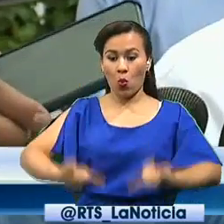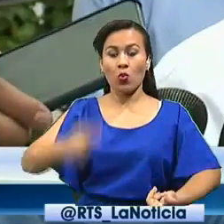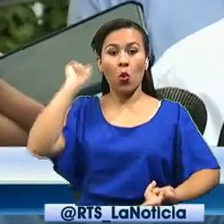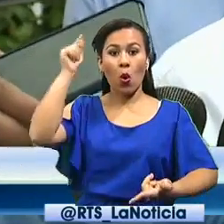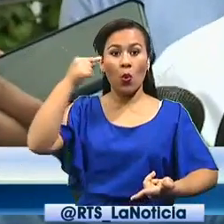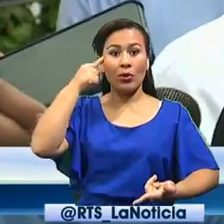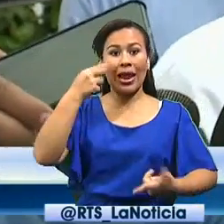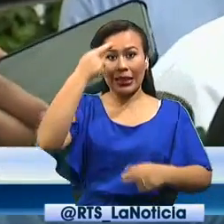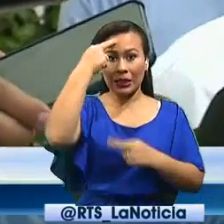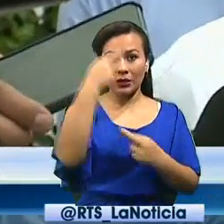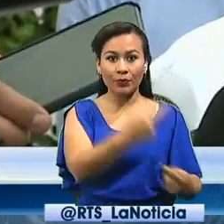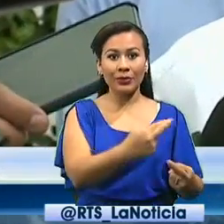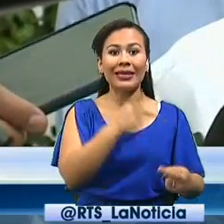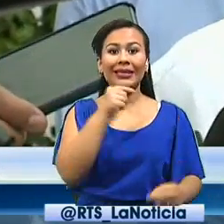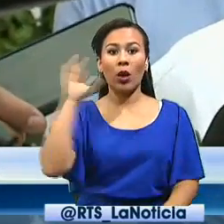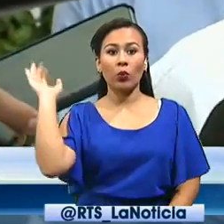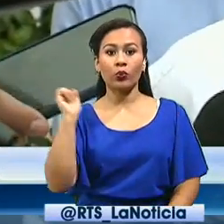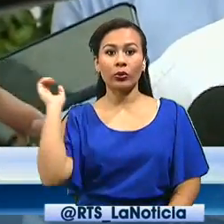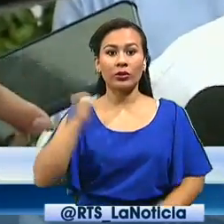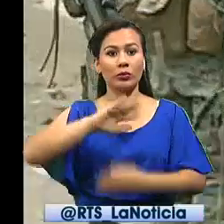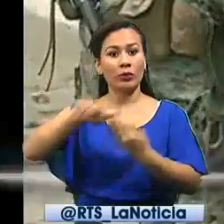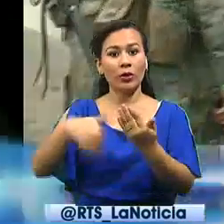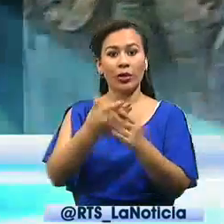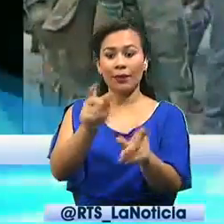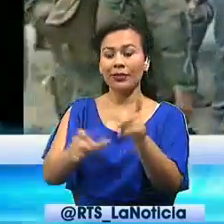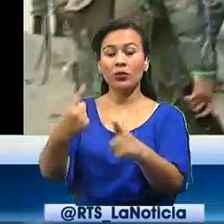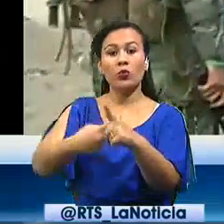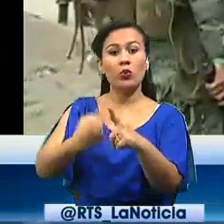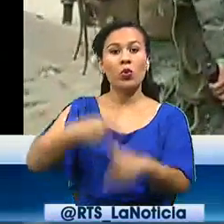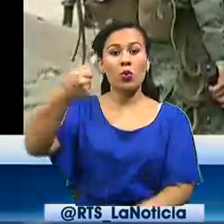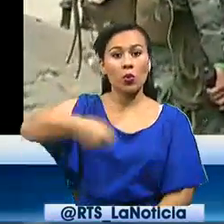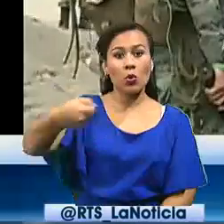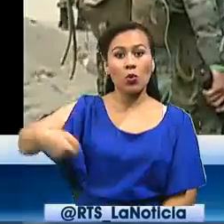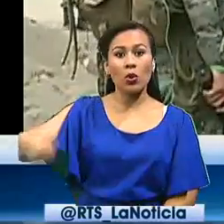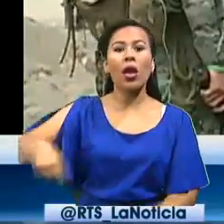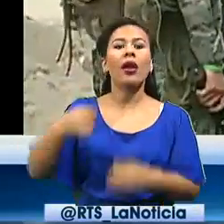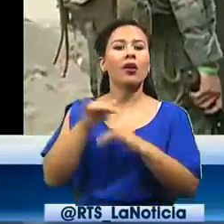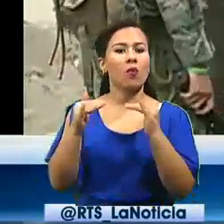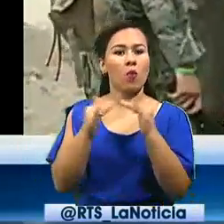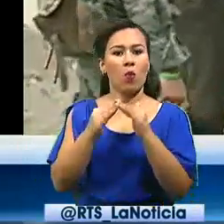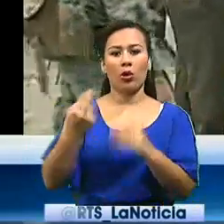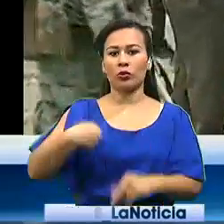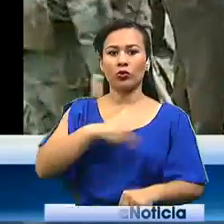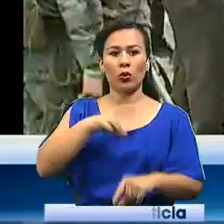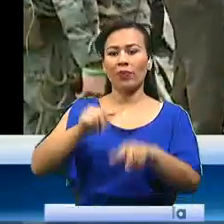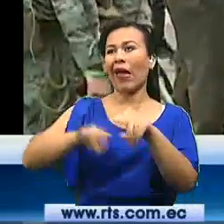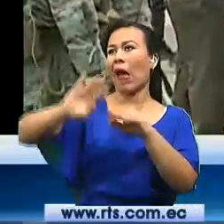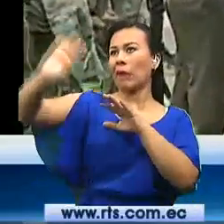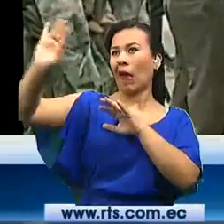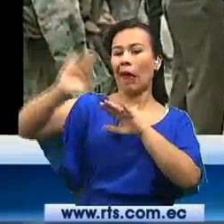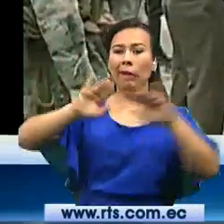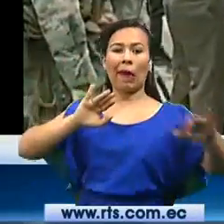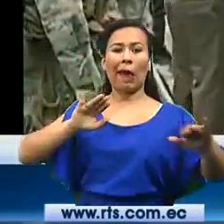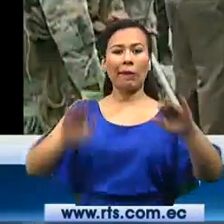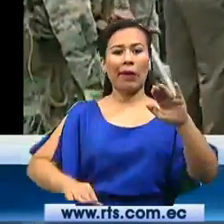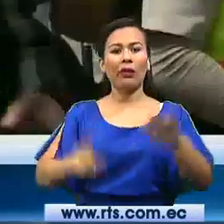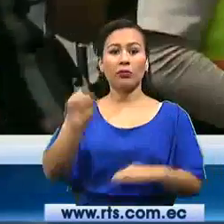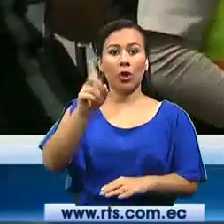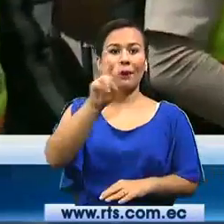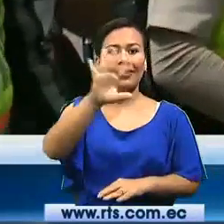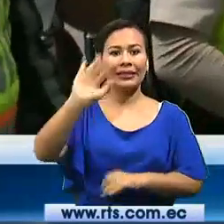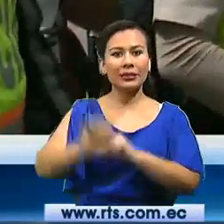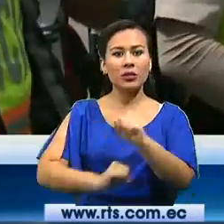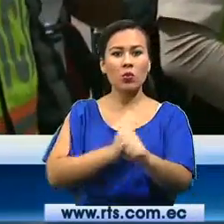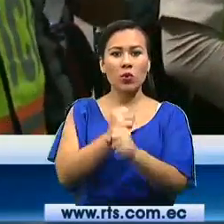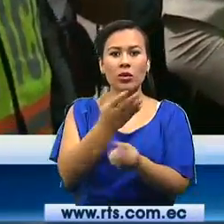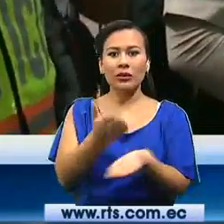niveles dignos de jubilación para todo el mundo. Desmiente además que el tiempo para jubilación se incremente a 25 años de servicio. Dice que ese